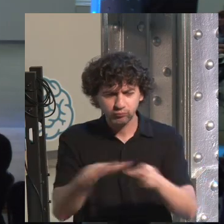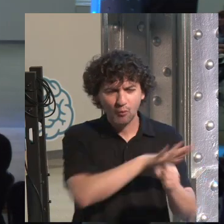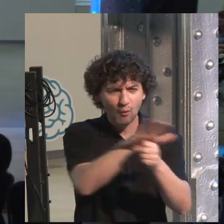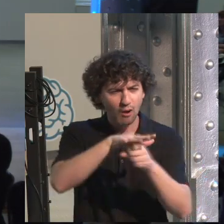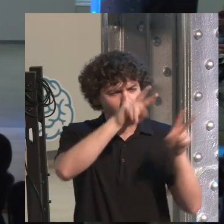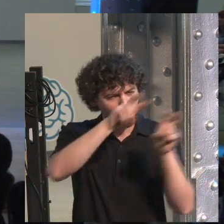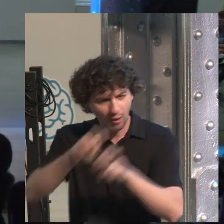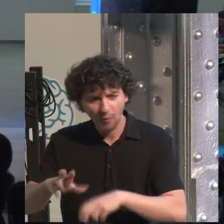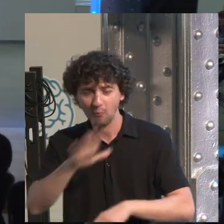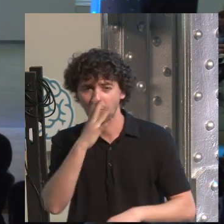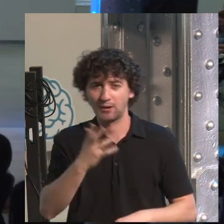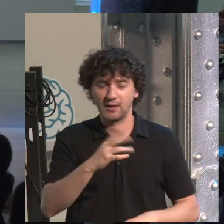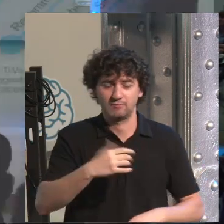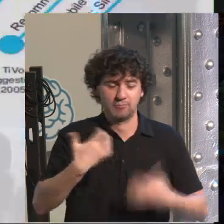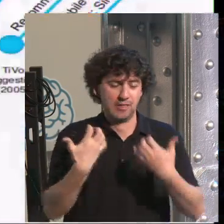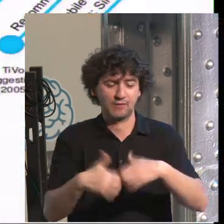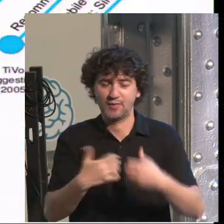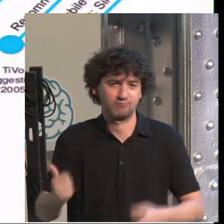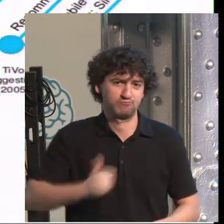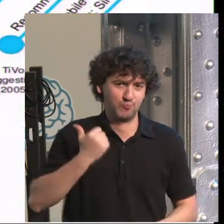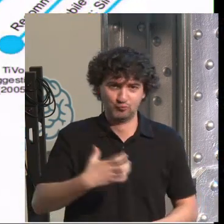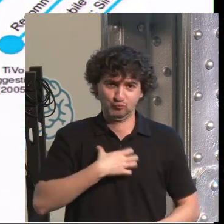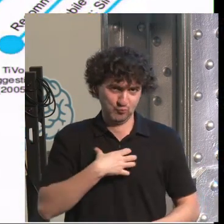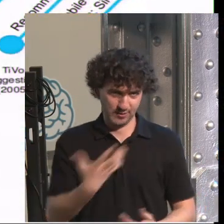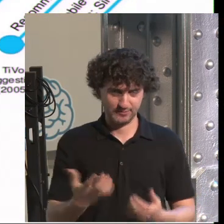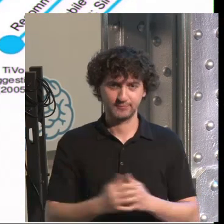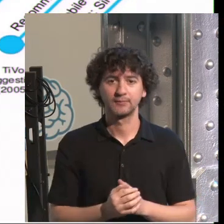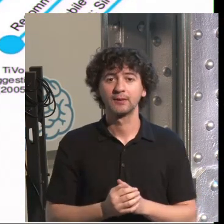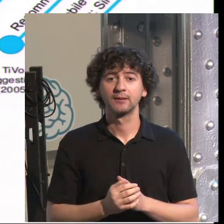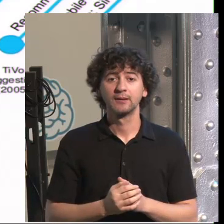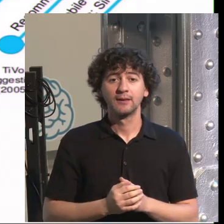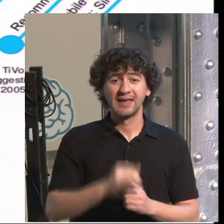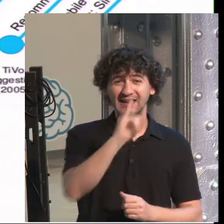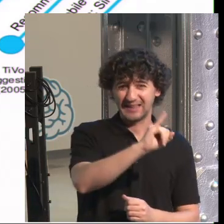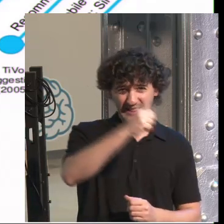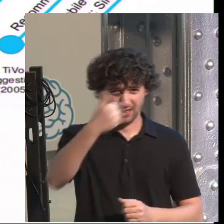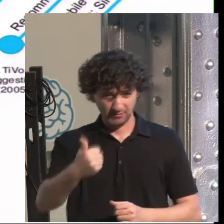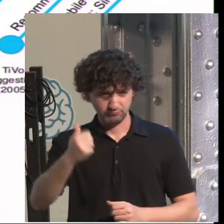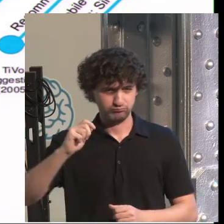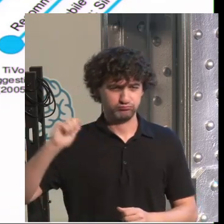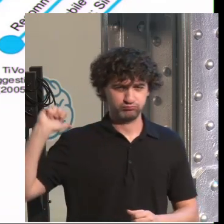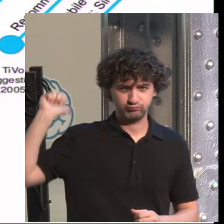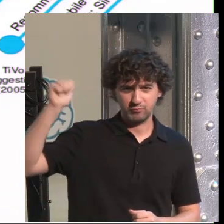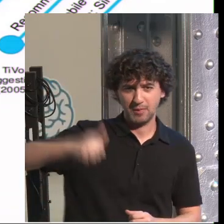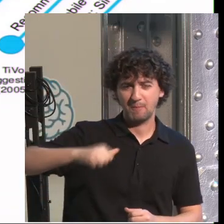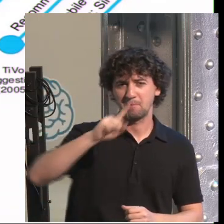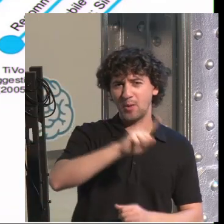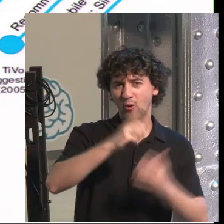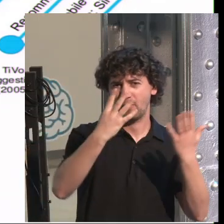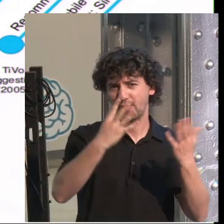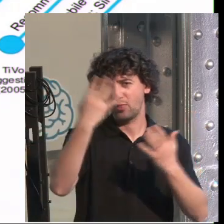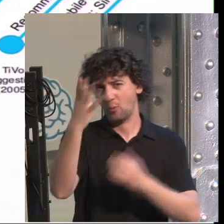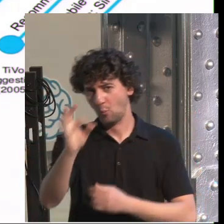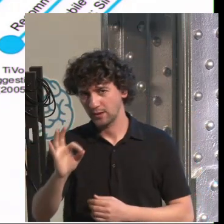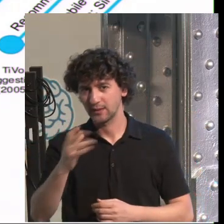¿no?, artificialmente. Como he comentado, la inteligencia artificial existe aproximadamente desde el año 1950. Se puede considerar